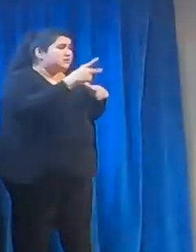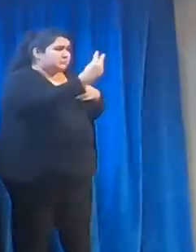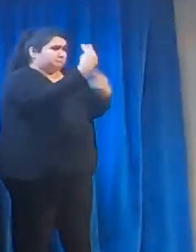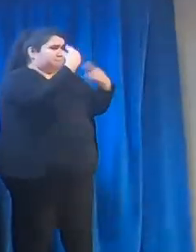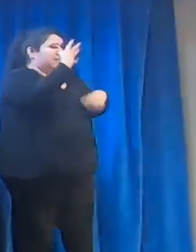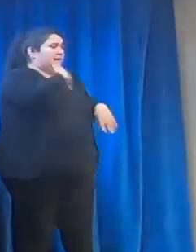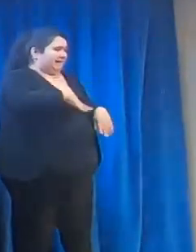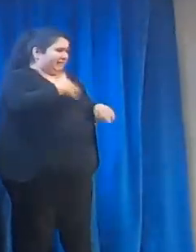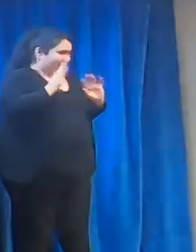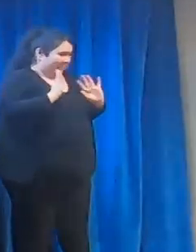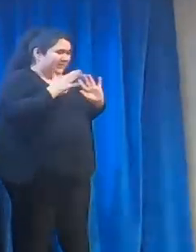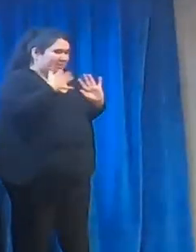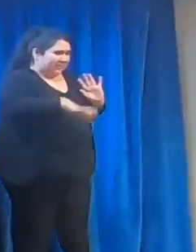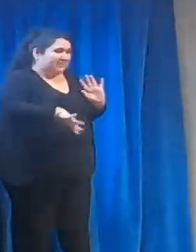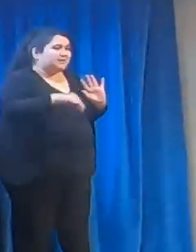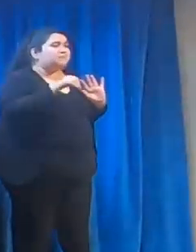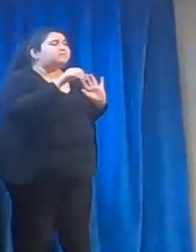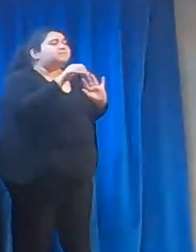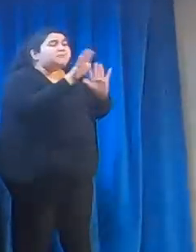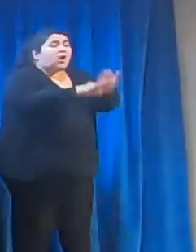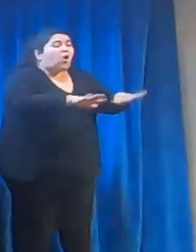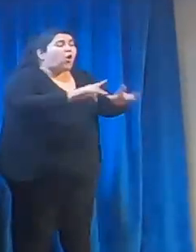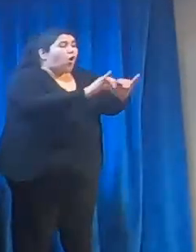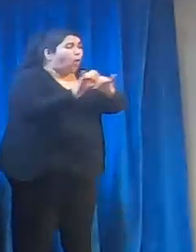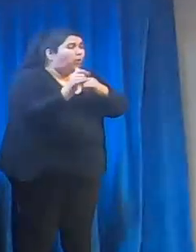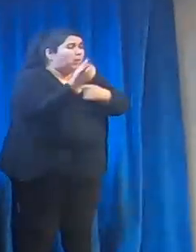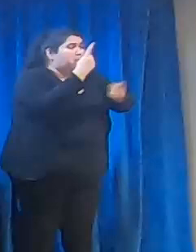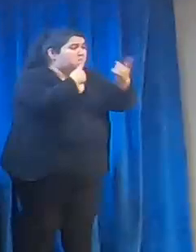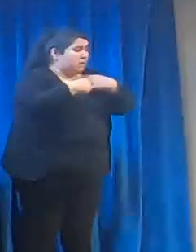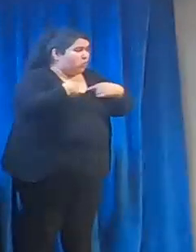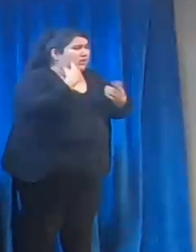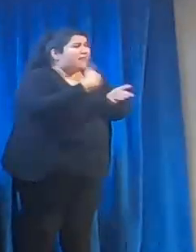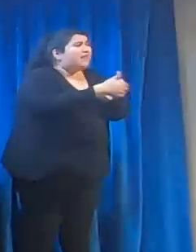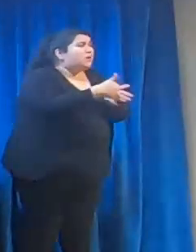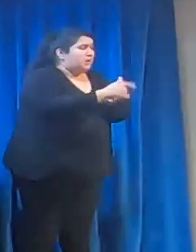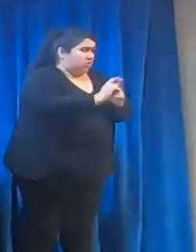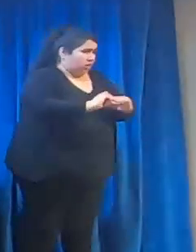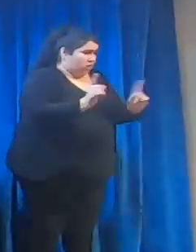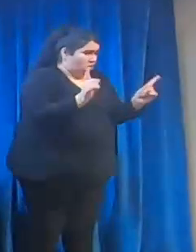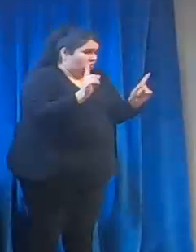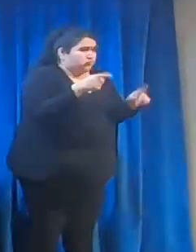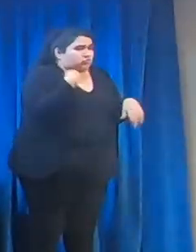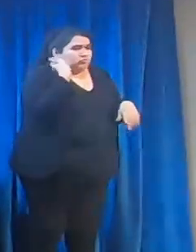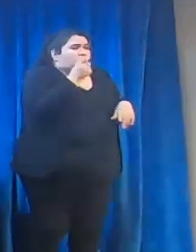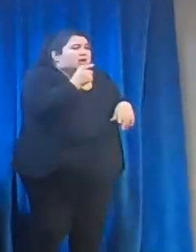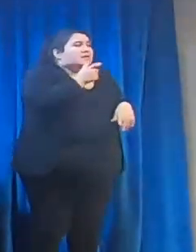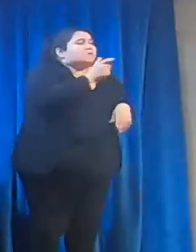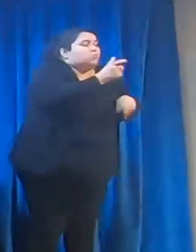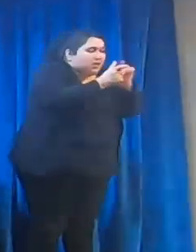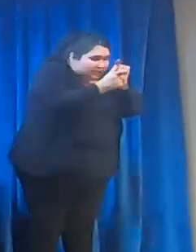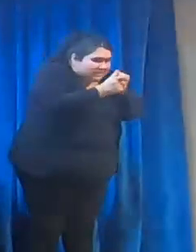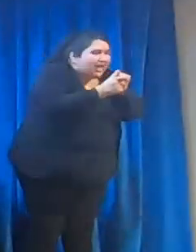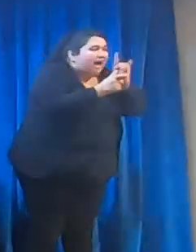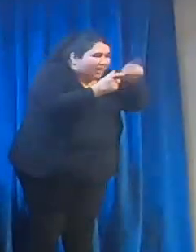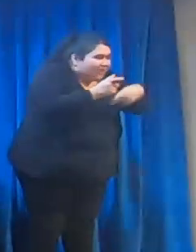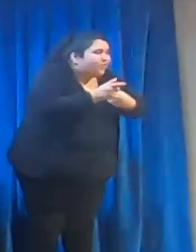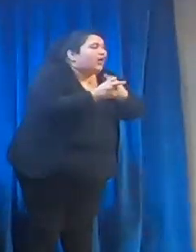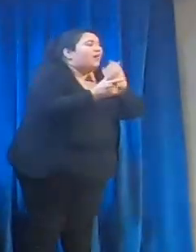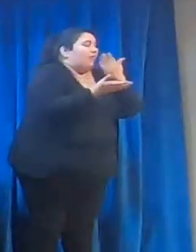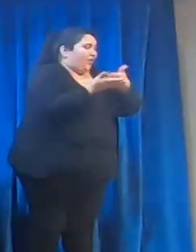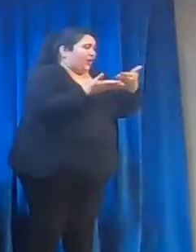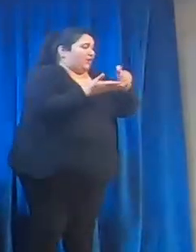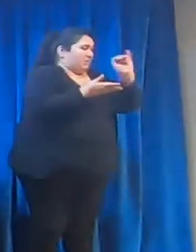Sí. Yo creo que las preguntas de los chicos no son discriminadoras y las respuestas que damos los adultos sí. Y que lo que en este momento